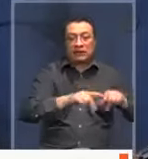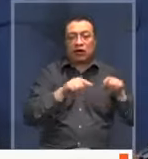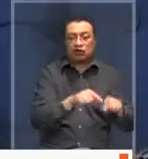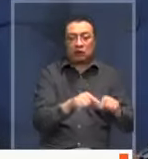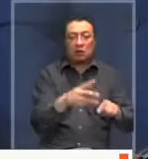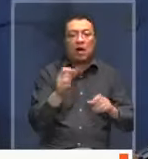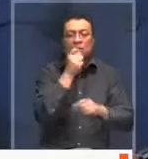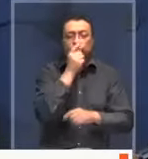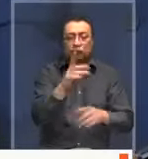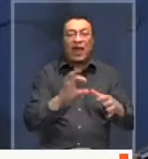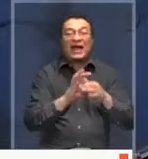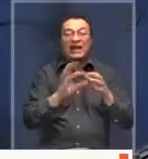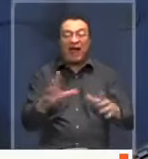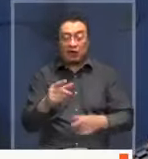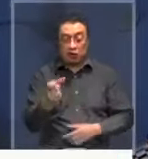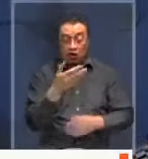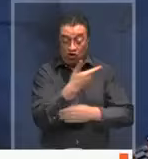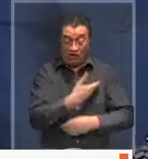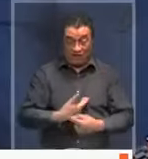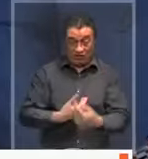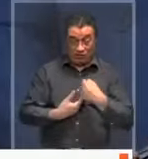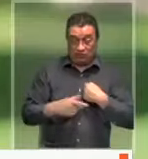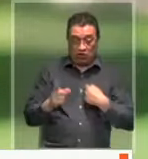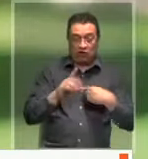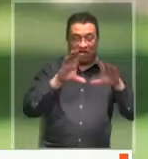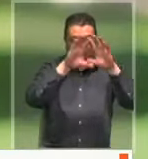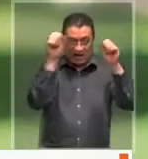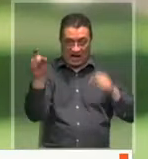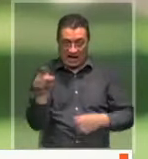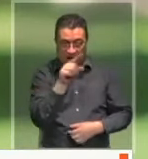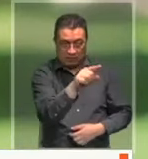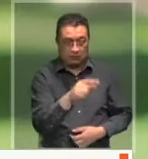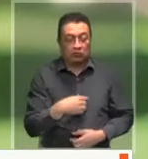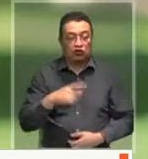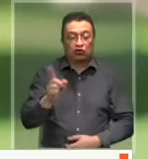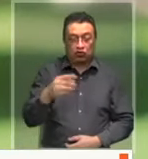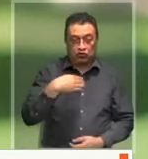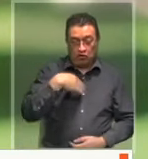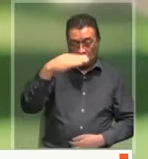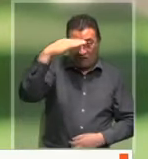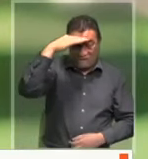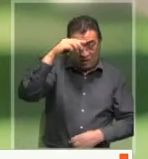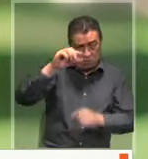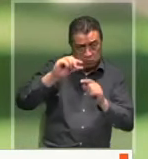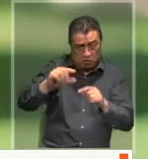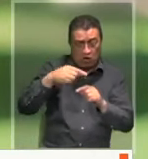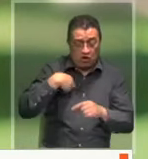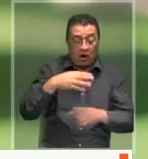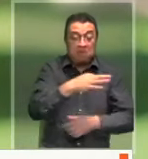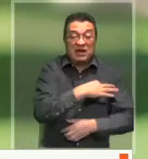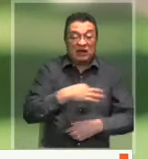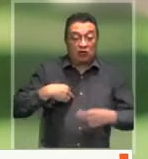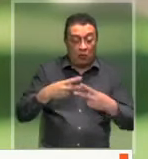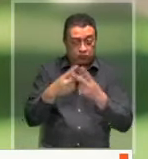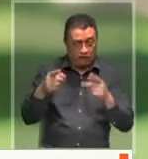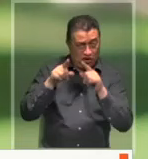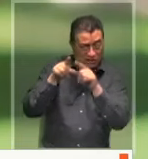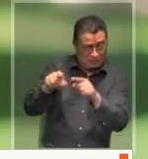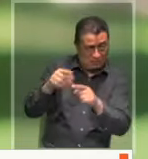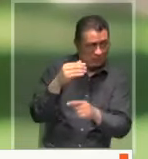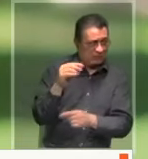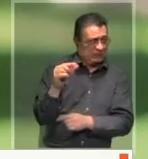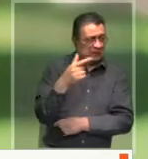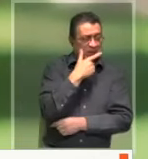denuncia gravísima, no sobre el gobierno, sino sobre la fiscalía. Nosotros no desconfiamos de la investigación que está desarrollando el Ministerio Público y las